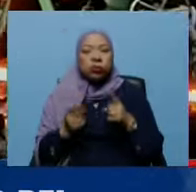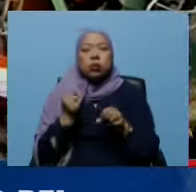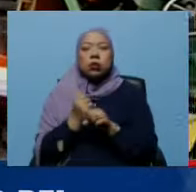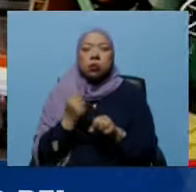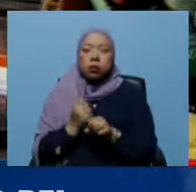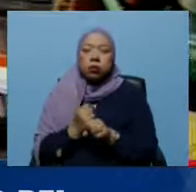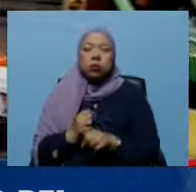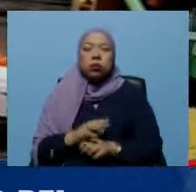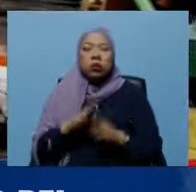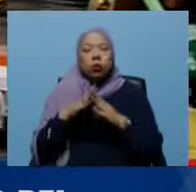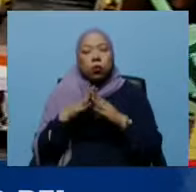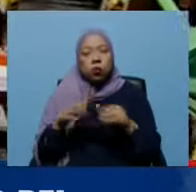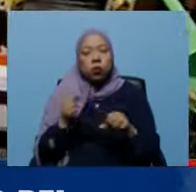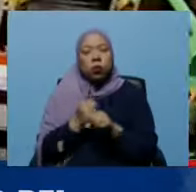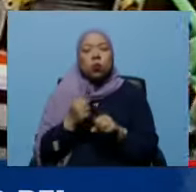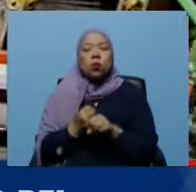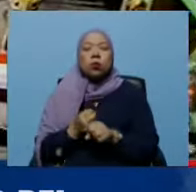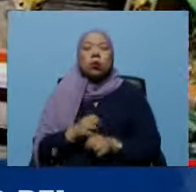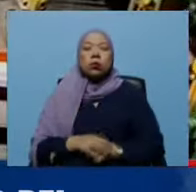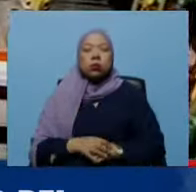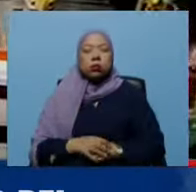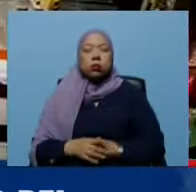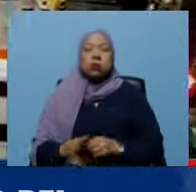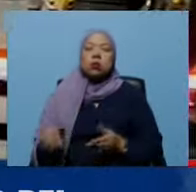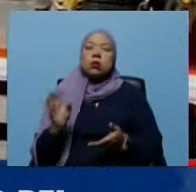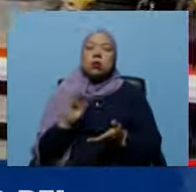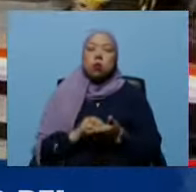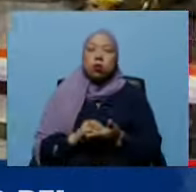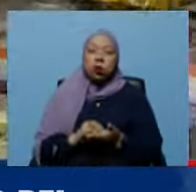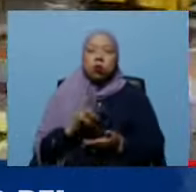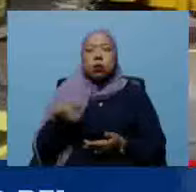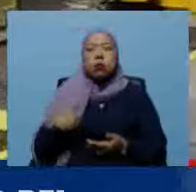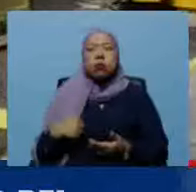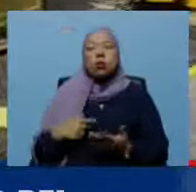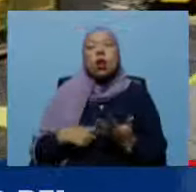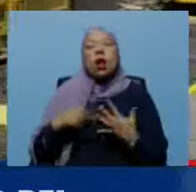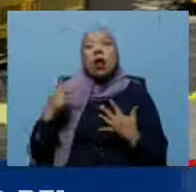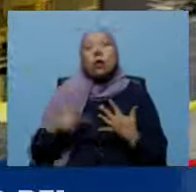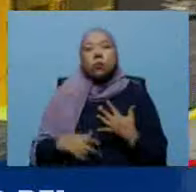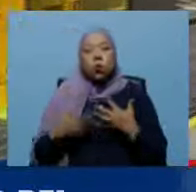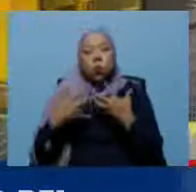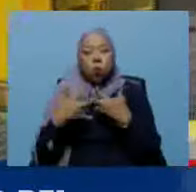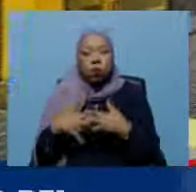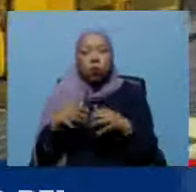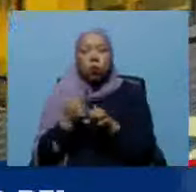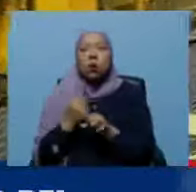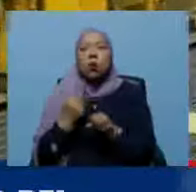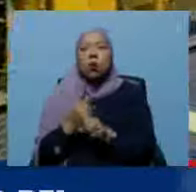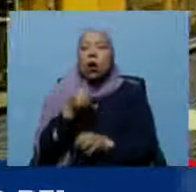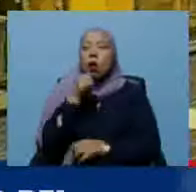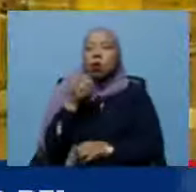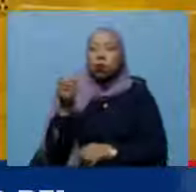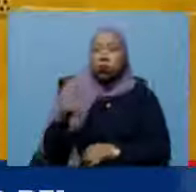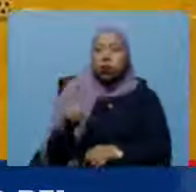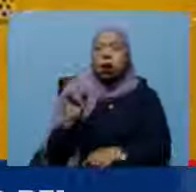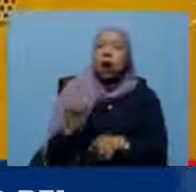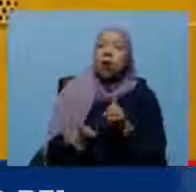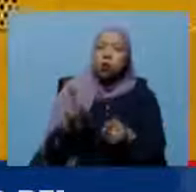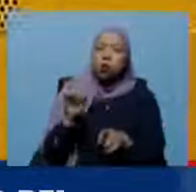residuos, todo ese material vuelve nuevamente a nuestra planta Casima para ser refundido y de